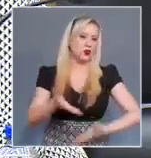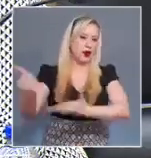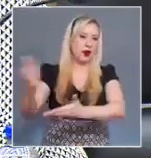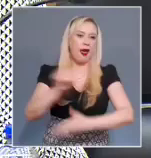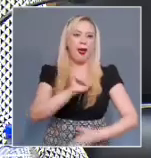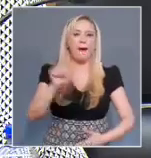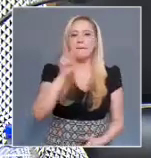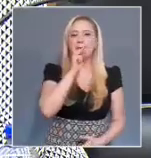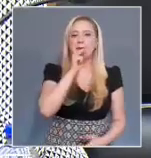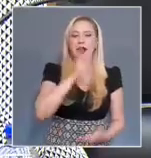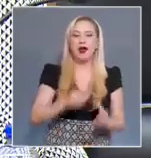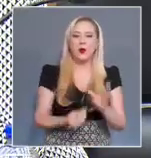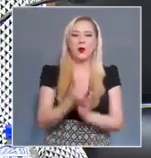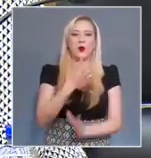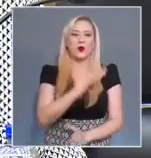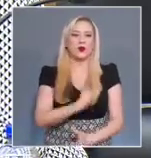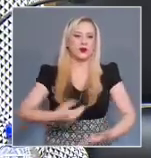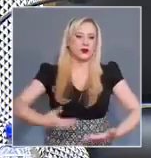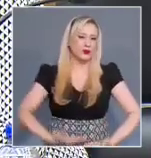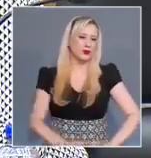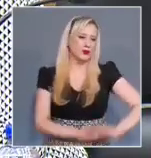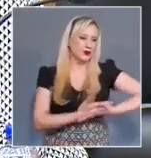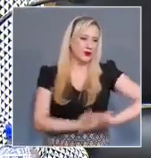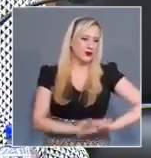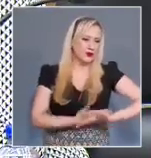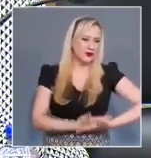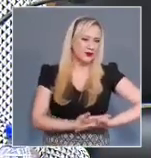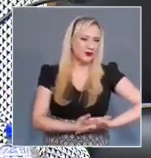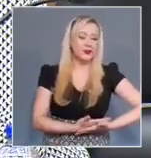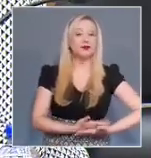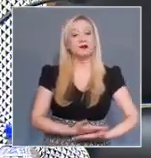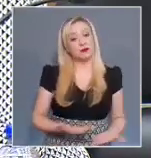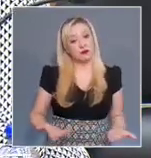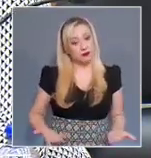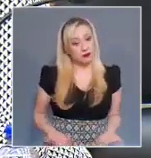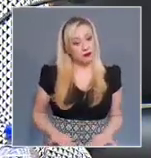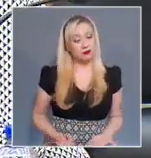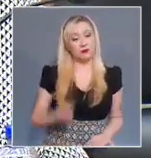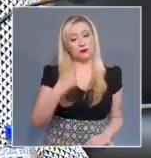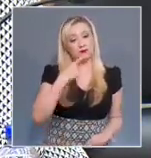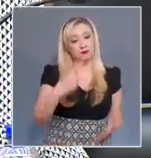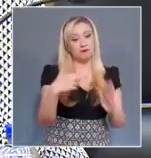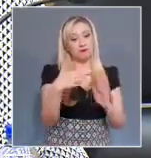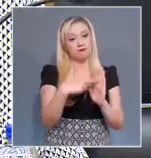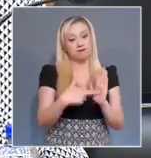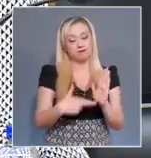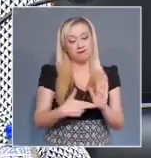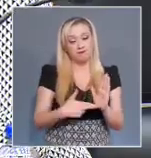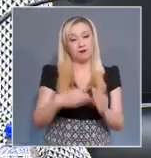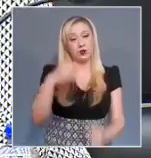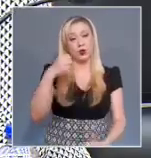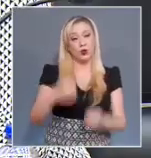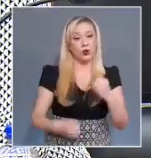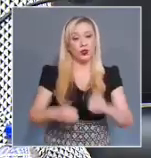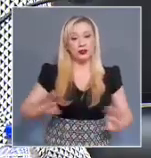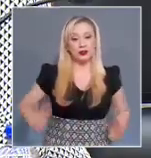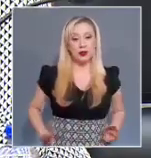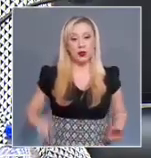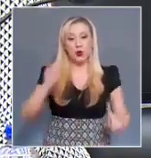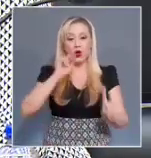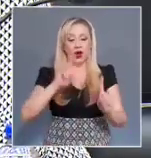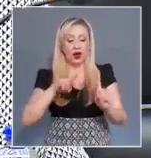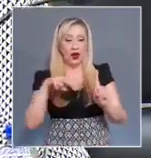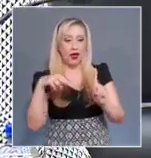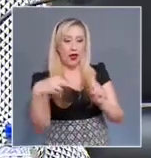aplicando la perspectiva de género, tal y como señala el protocolo para juzgar con perspectiva de género de la Suprema Corte de Justicia